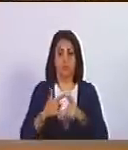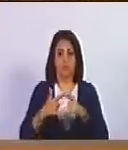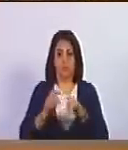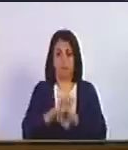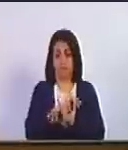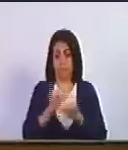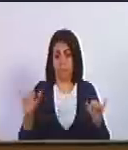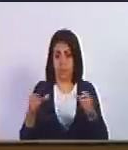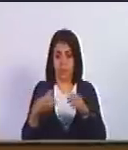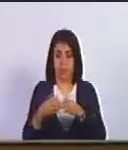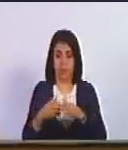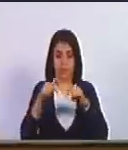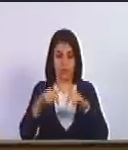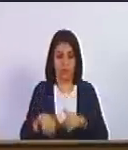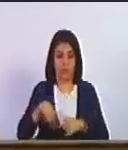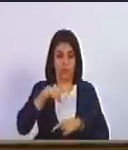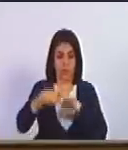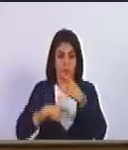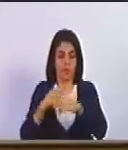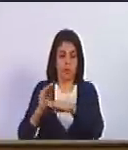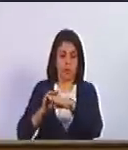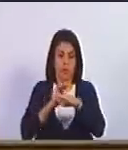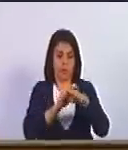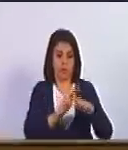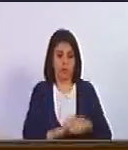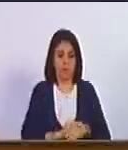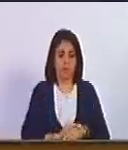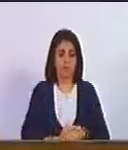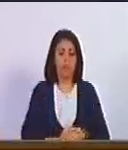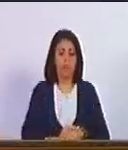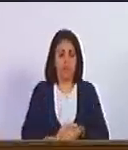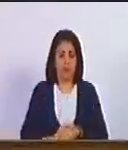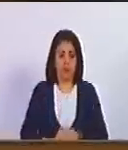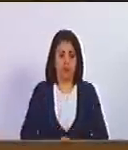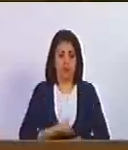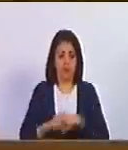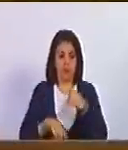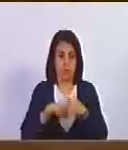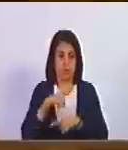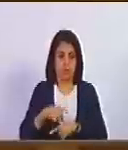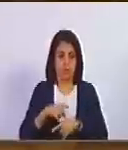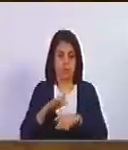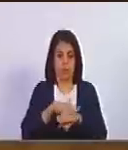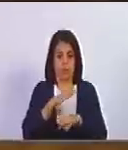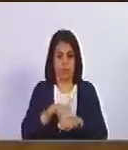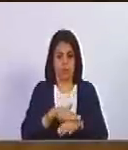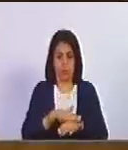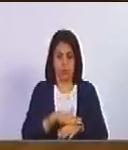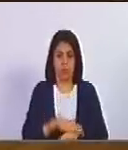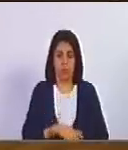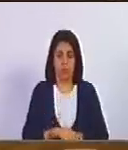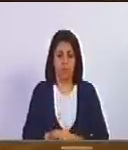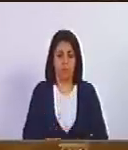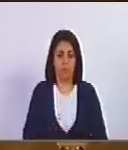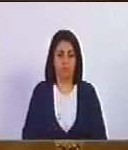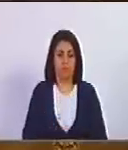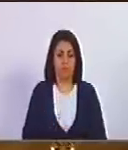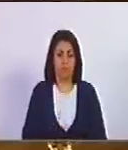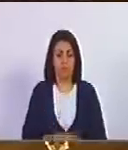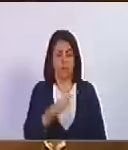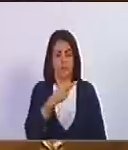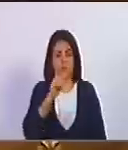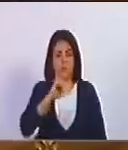se levanta la sesión. Quedan todas y todos convocados y convocadas para el próximo día jueves